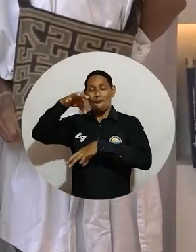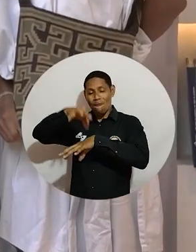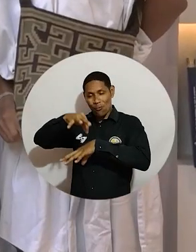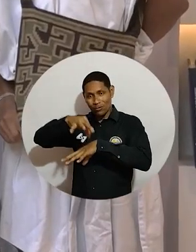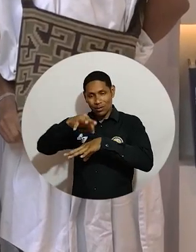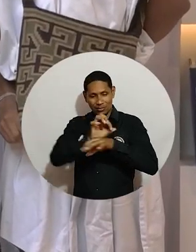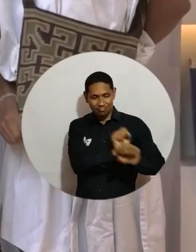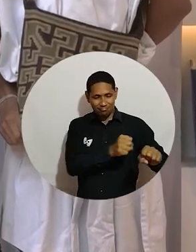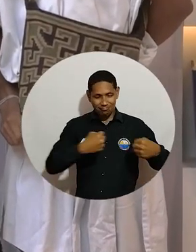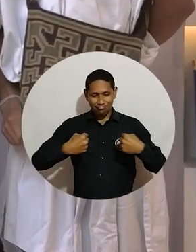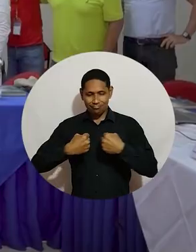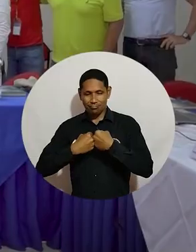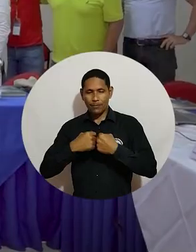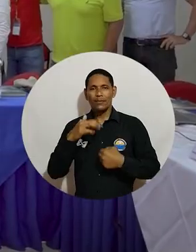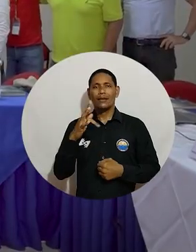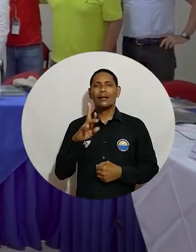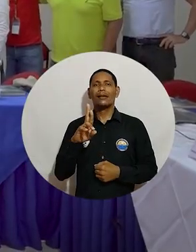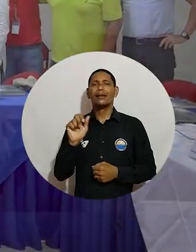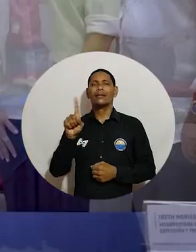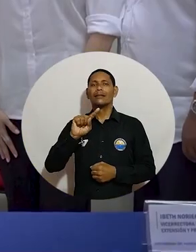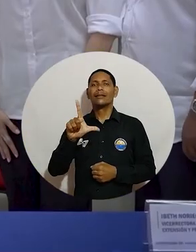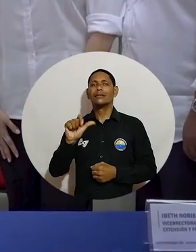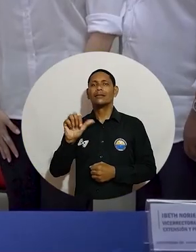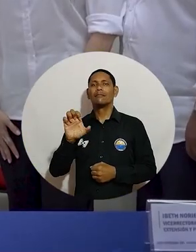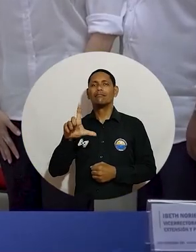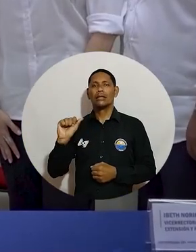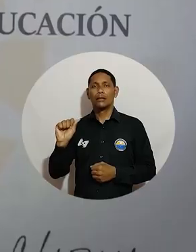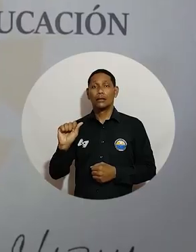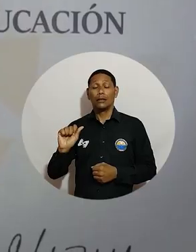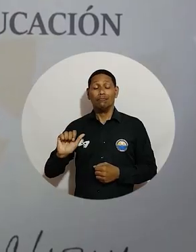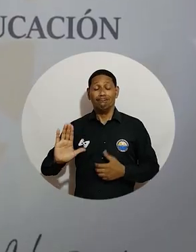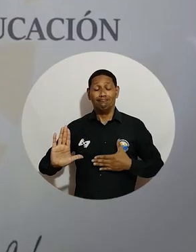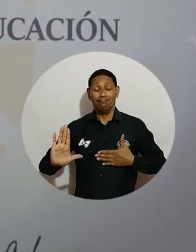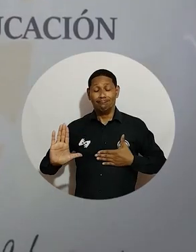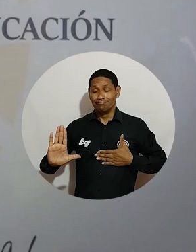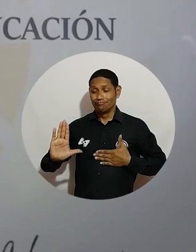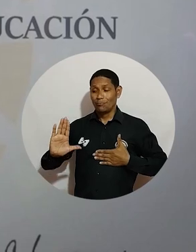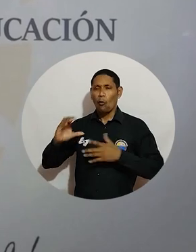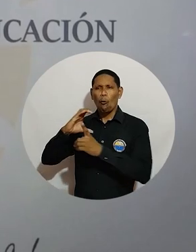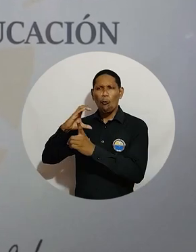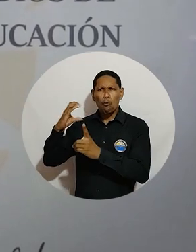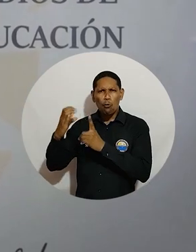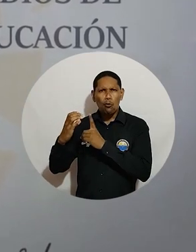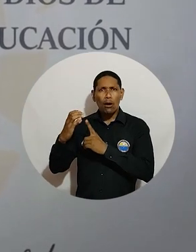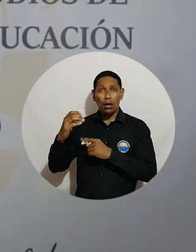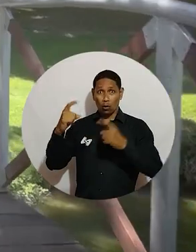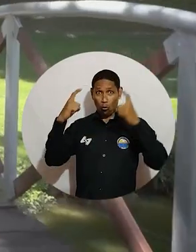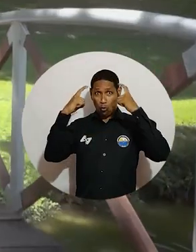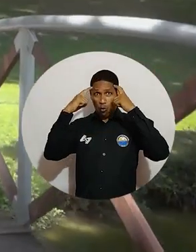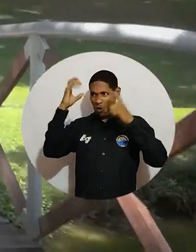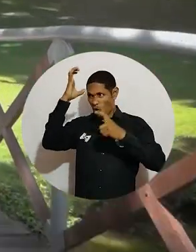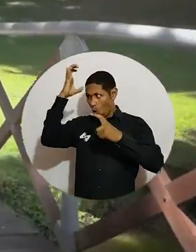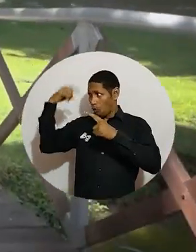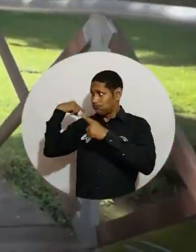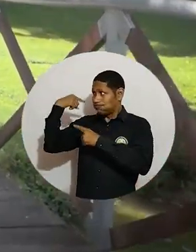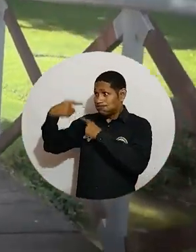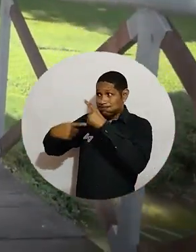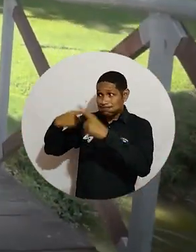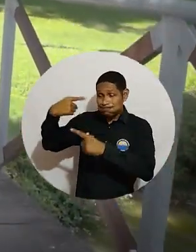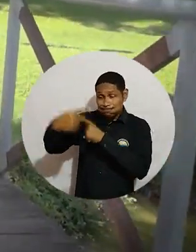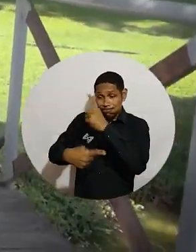primero en conjunto con Tras la Perla, reflejando el compromiso institucional de preservar y proteger la cultura y los